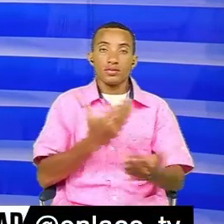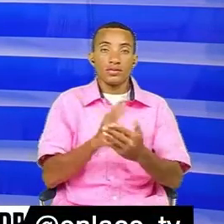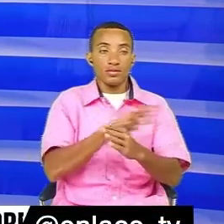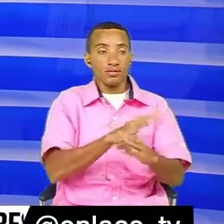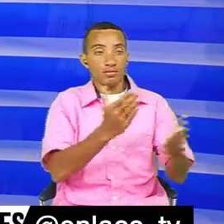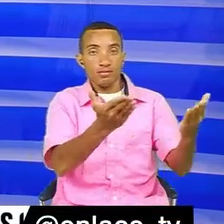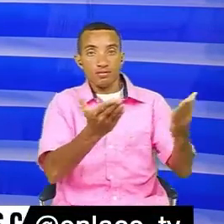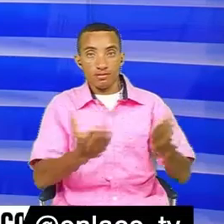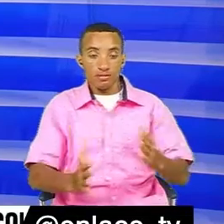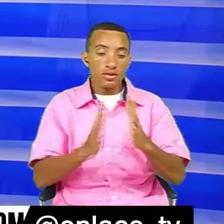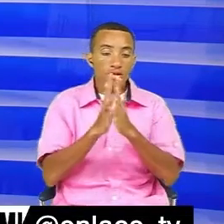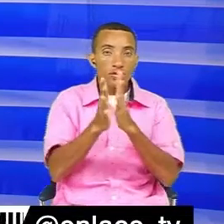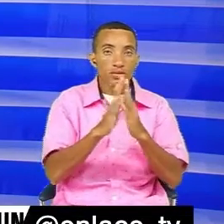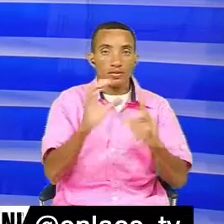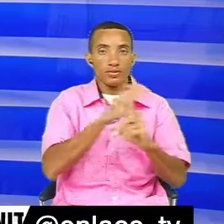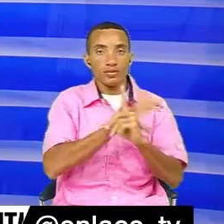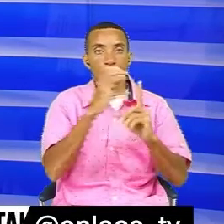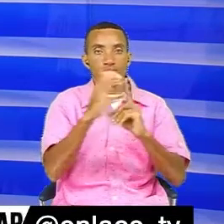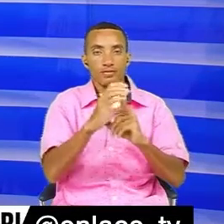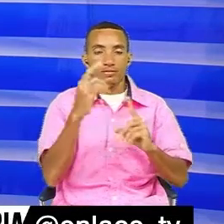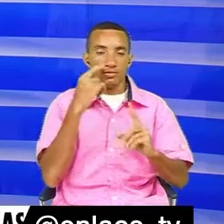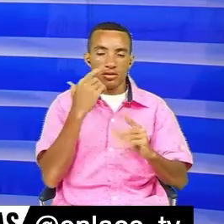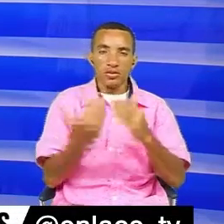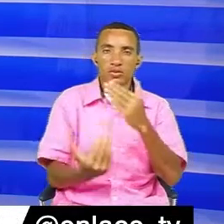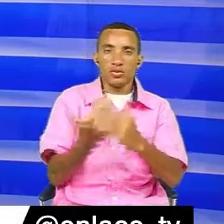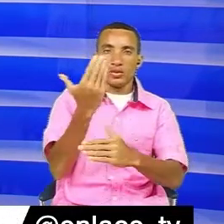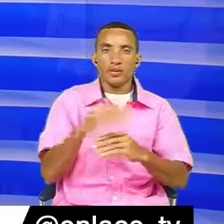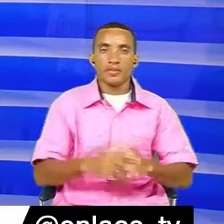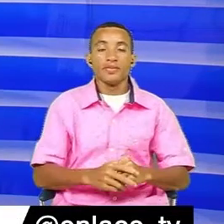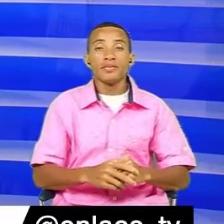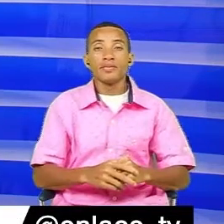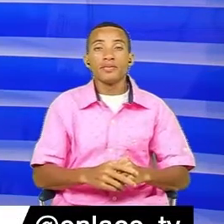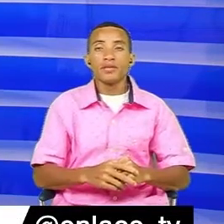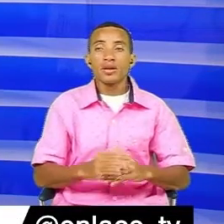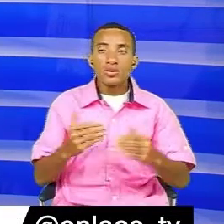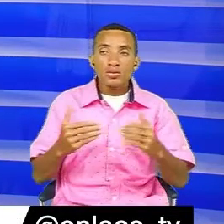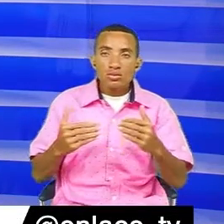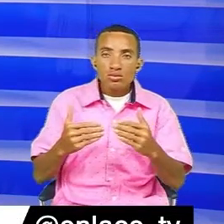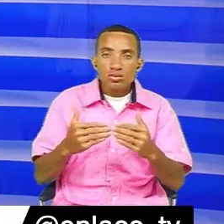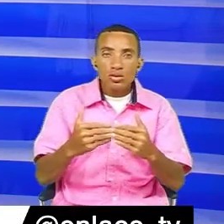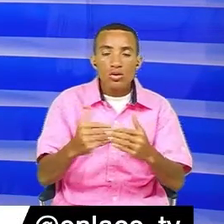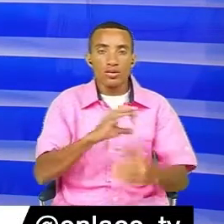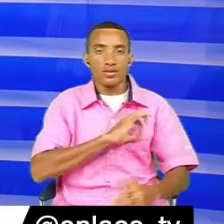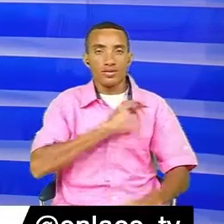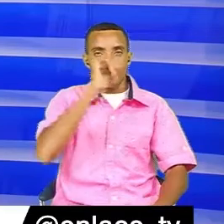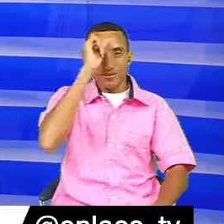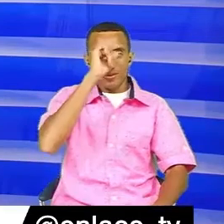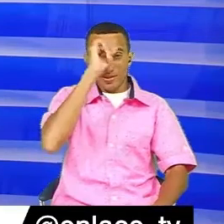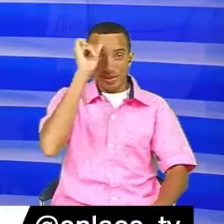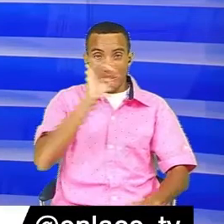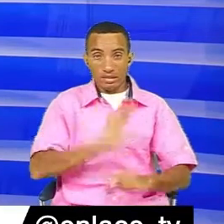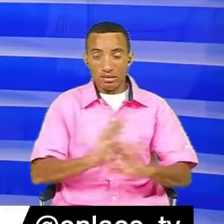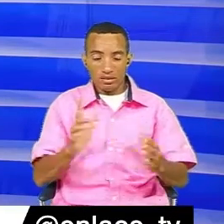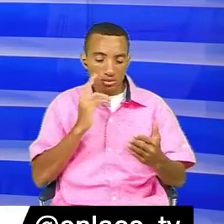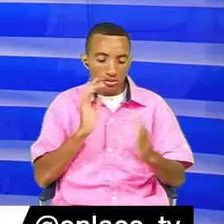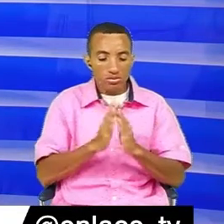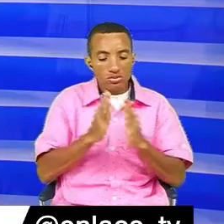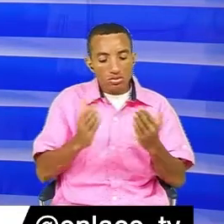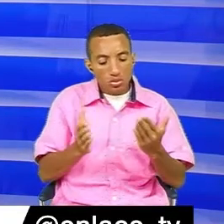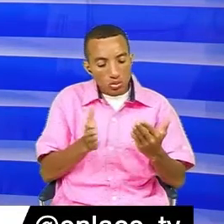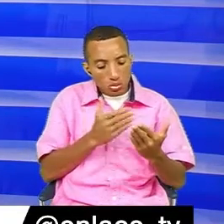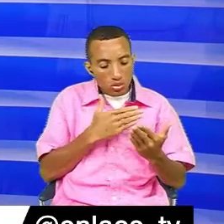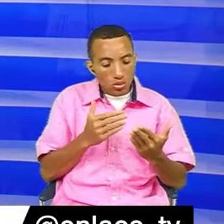cultura y entretenimiento en La Mira. Se acerca el fin de semana y con él qué bueno apasionarse por la literatura y leer un buen